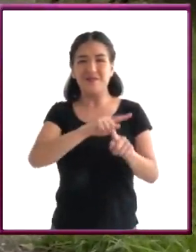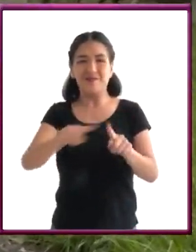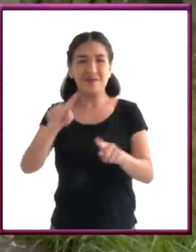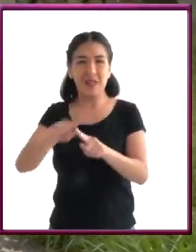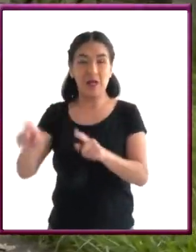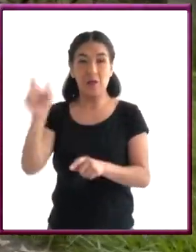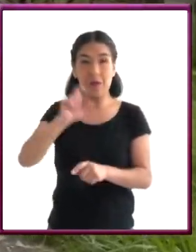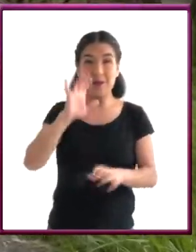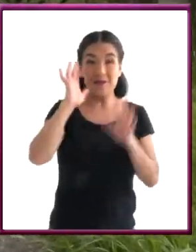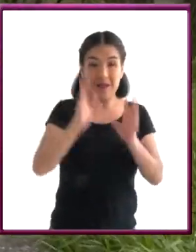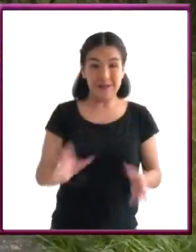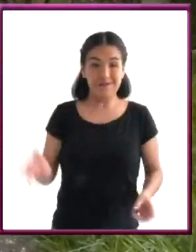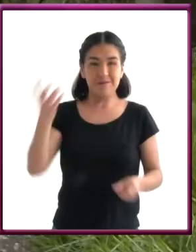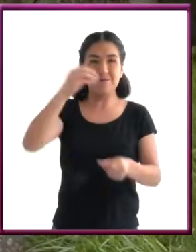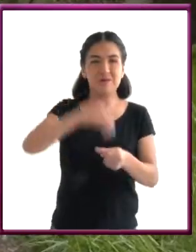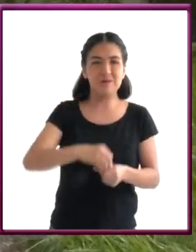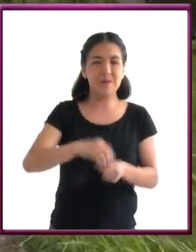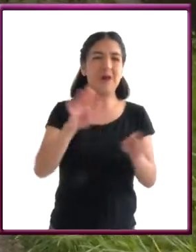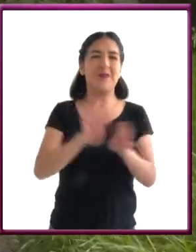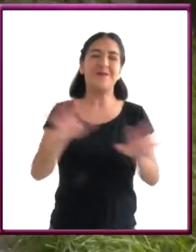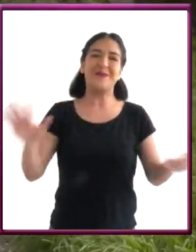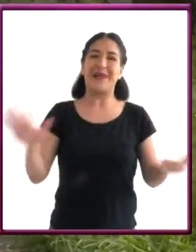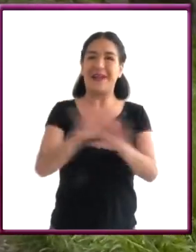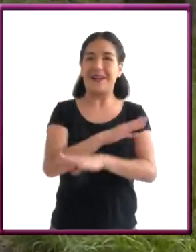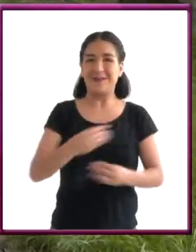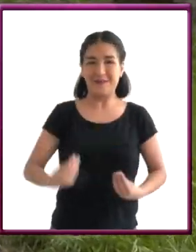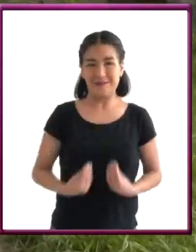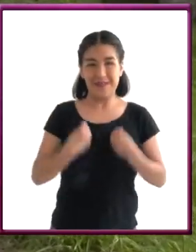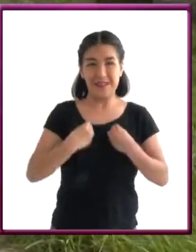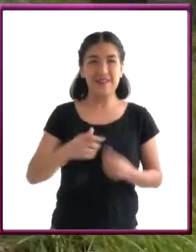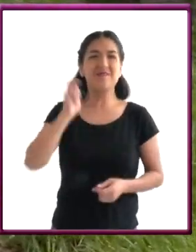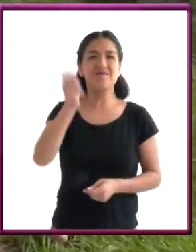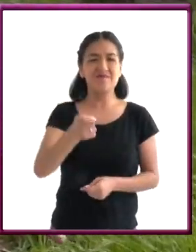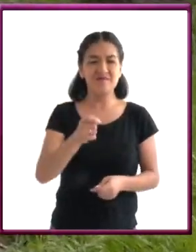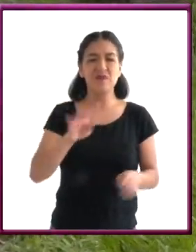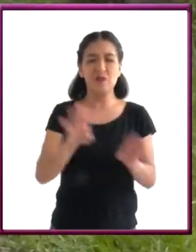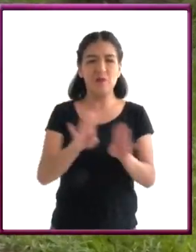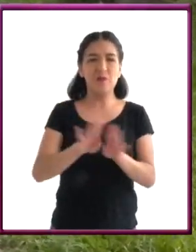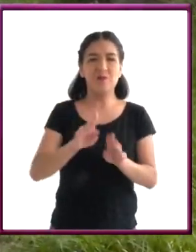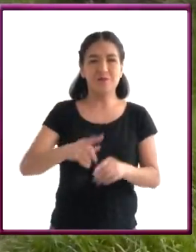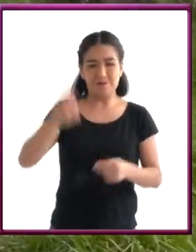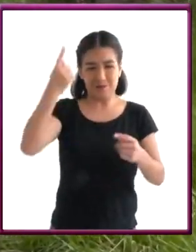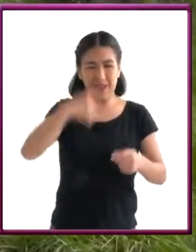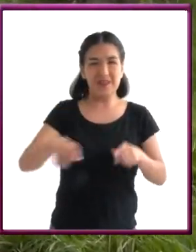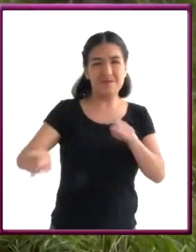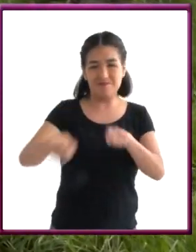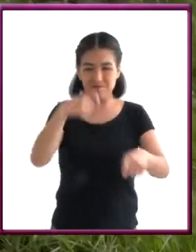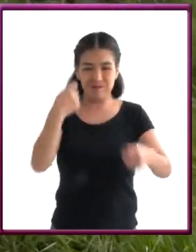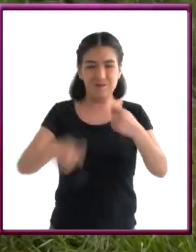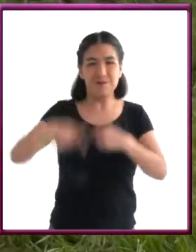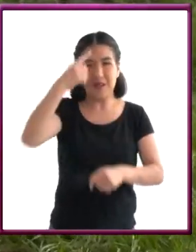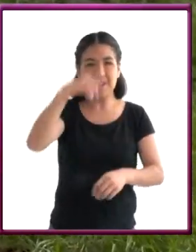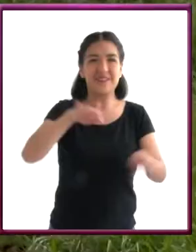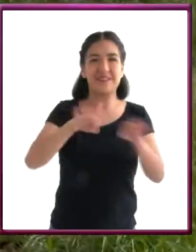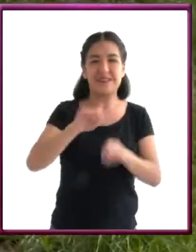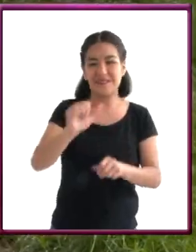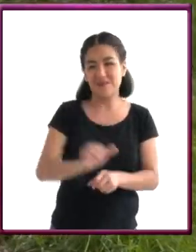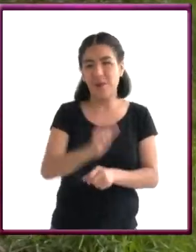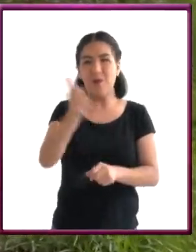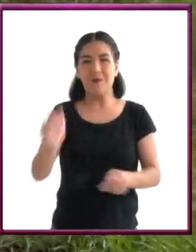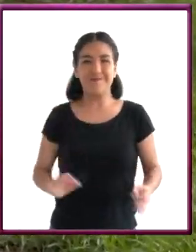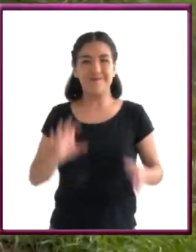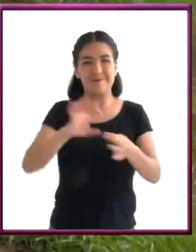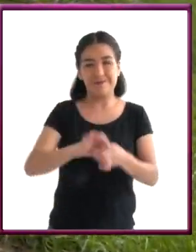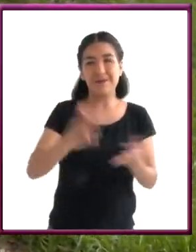vez que la incorporamos puede cambiarnos la vida. En realidad se trata de una habilidad que requiere trabajar con muchas otras.